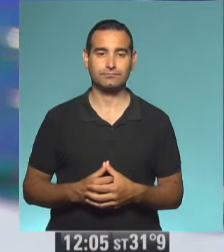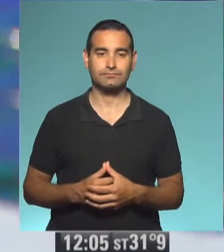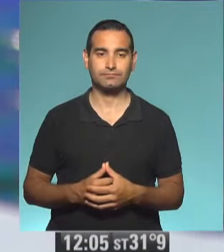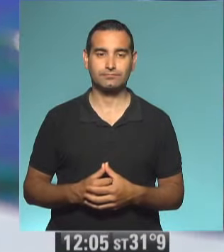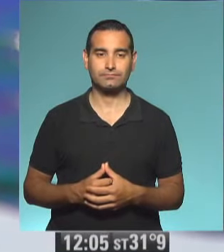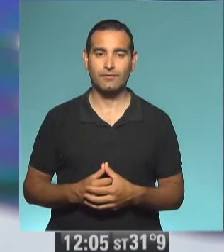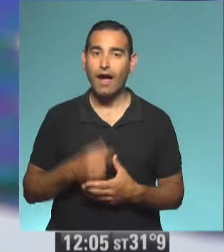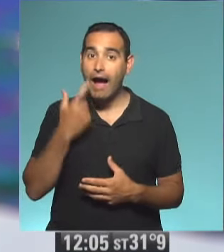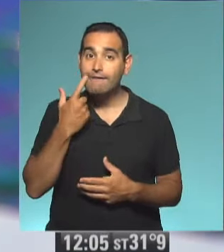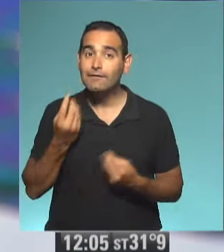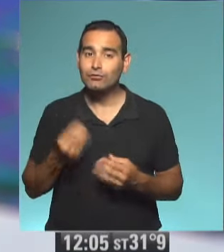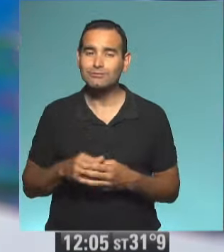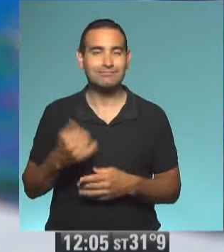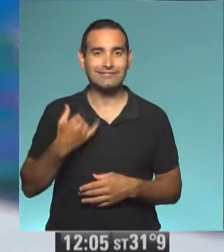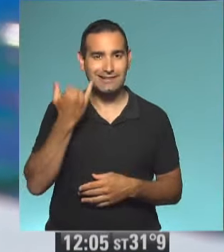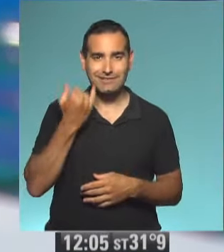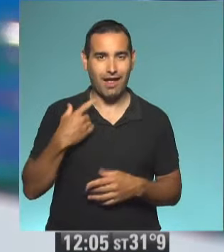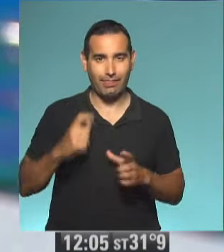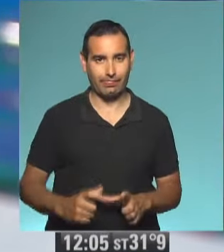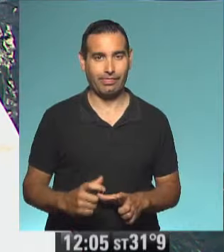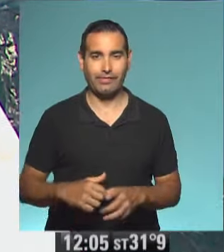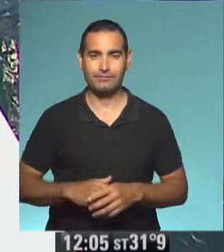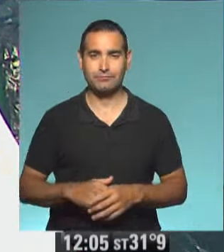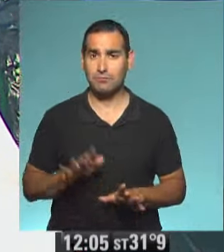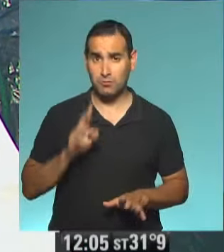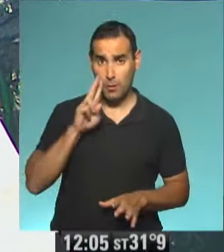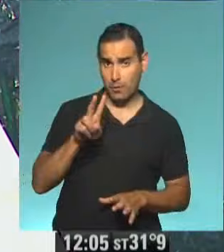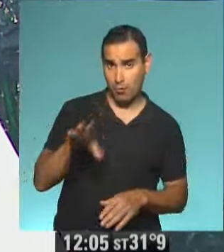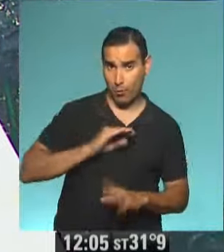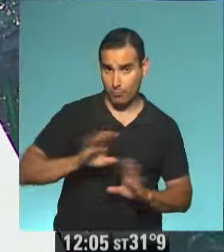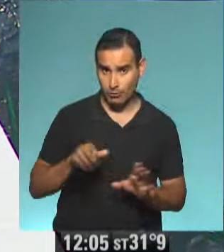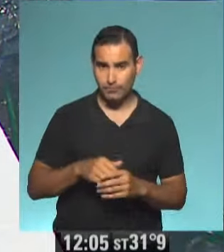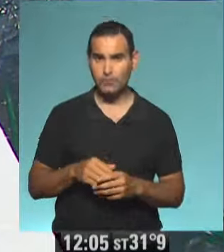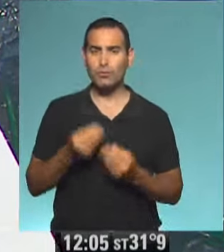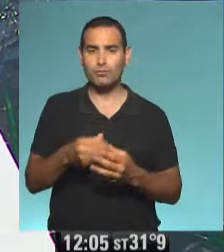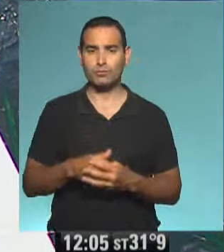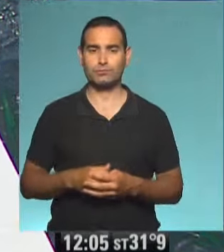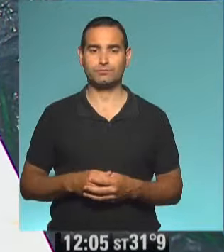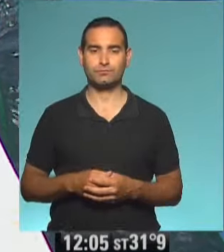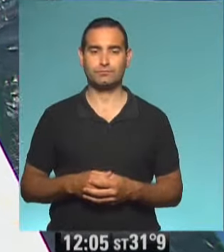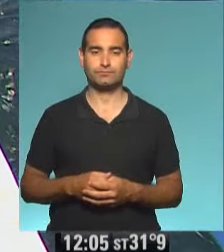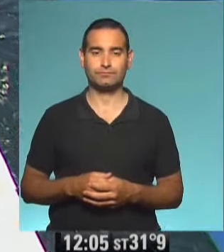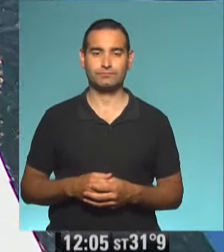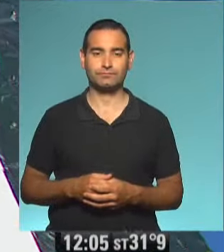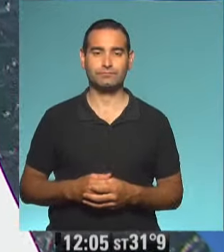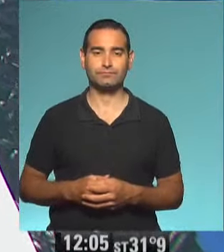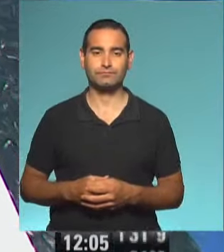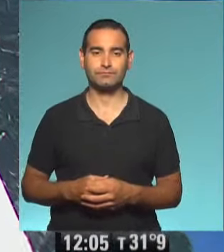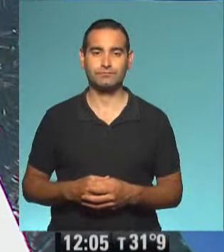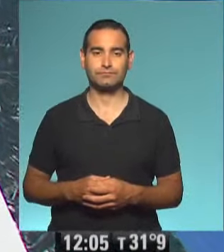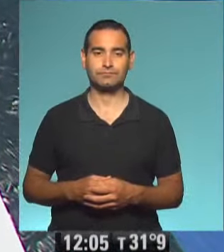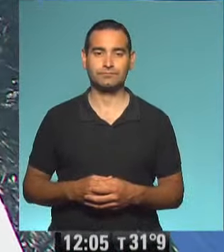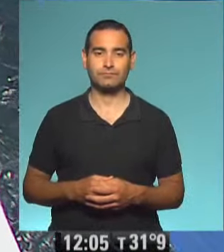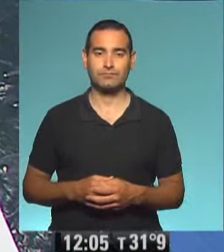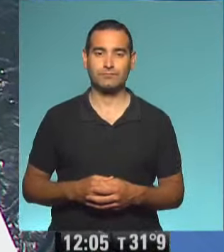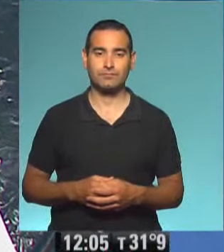Y a ver qué pasa. Uy, ya empecé a manchar, ¿eh? Te seguimos nosotros, Nati, ¿eh? ¿Cómo es? Vamos a poner esta. Sí. Entonces